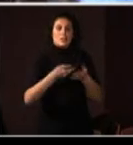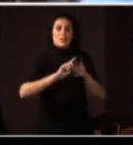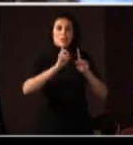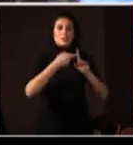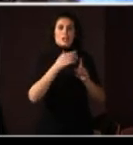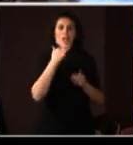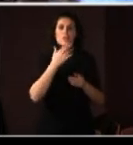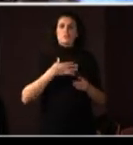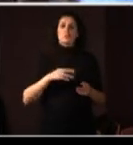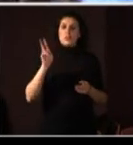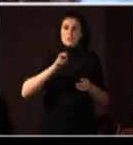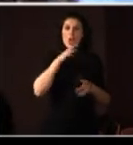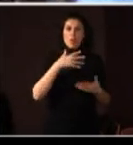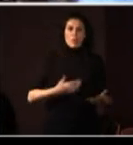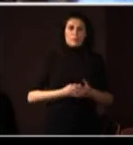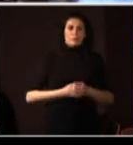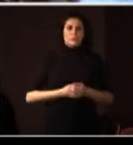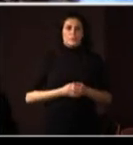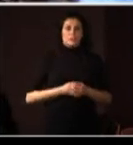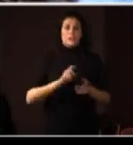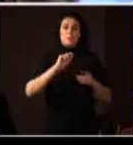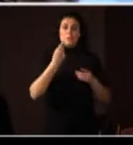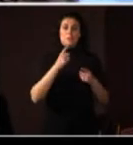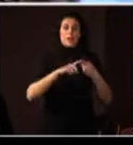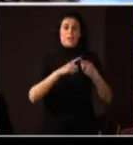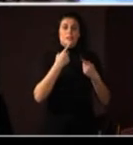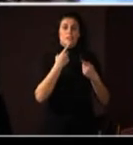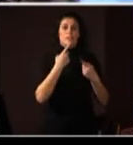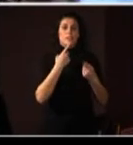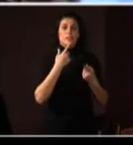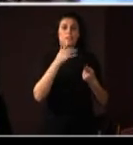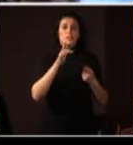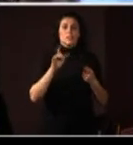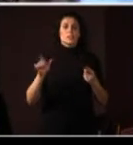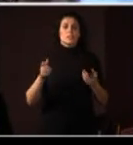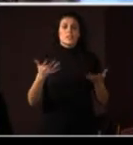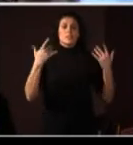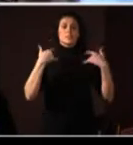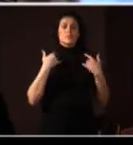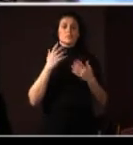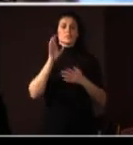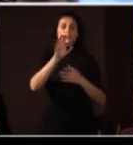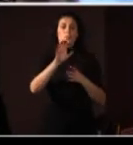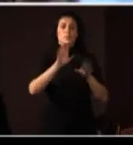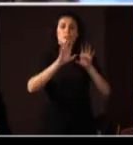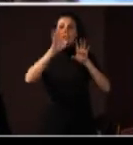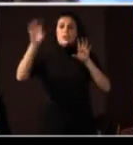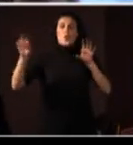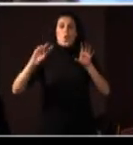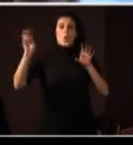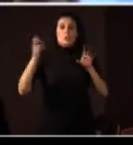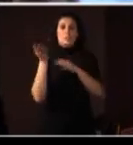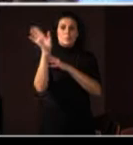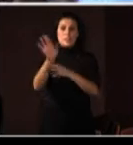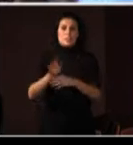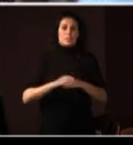quizás pudiera valer. En la primera se refiere a quien representa un Estado ante otros Estados. La